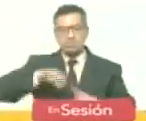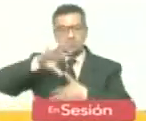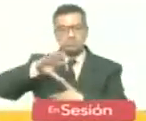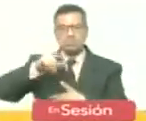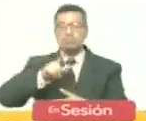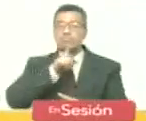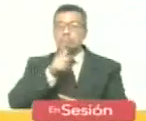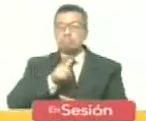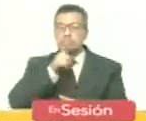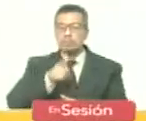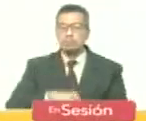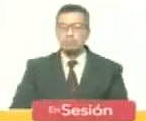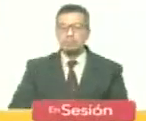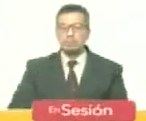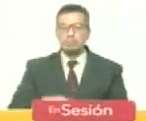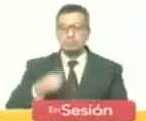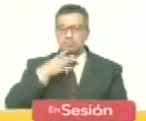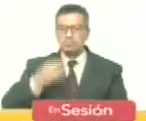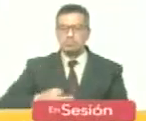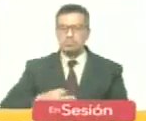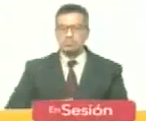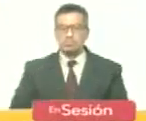¡Malo! Con gana.